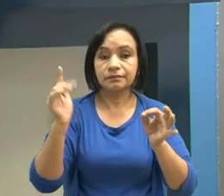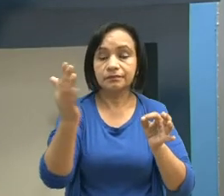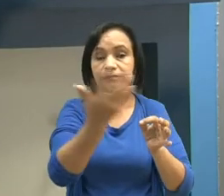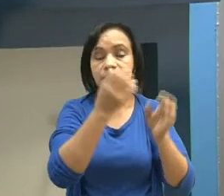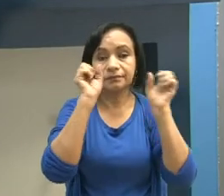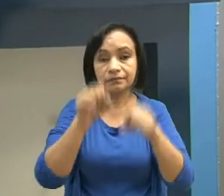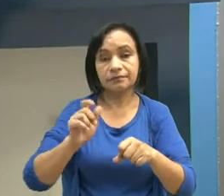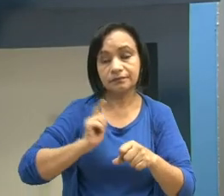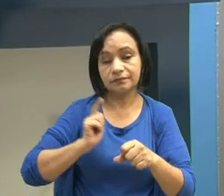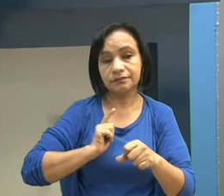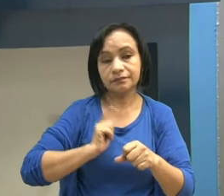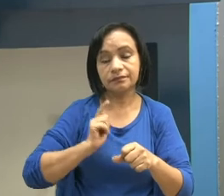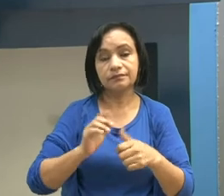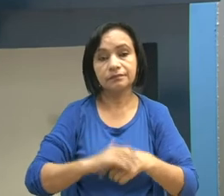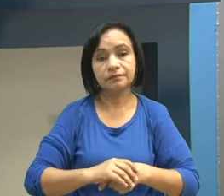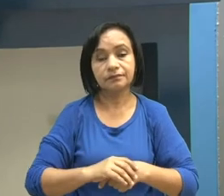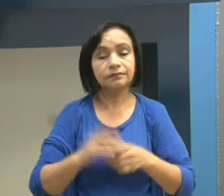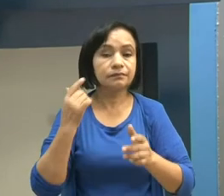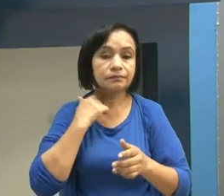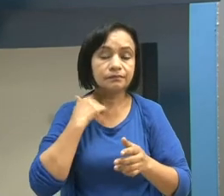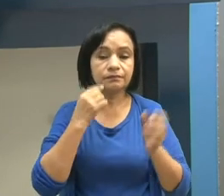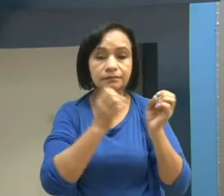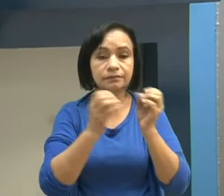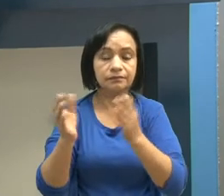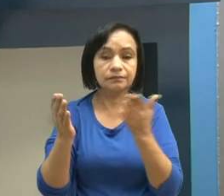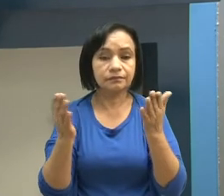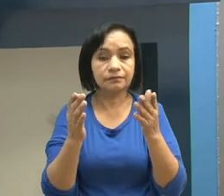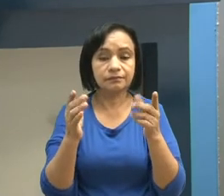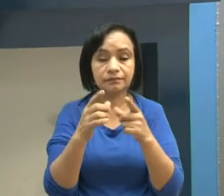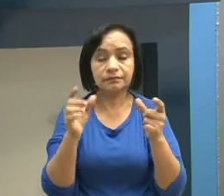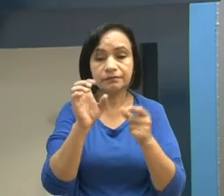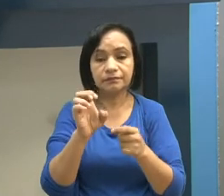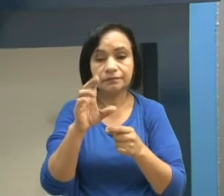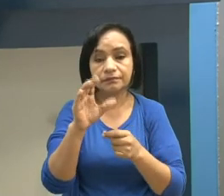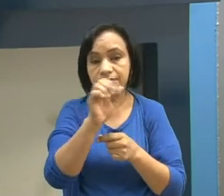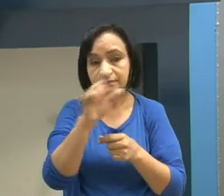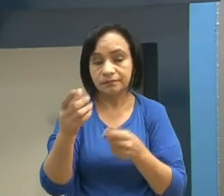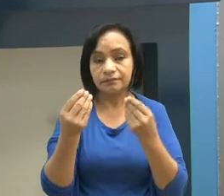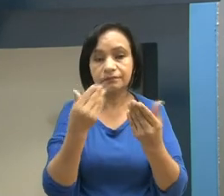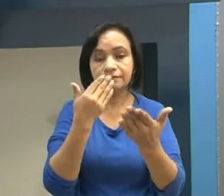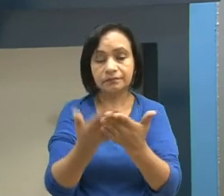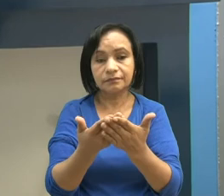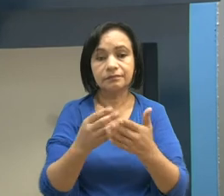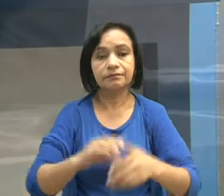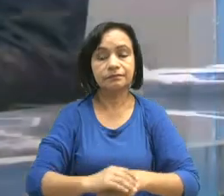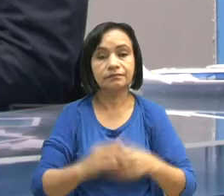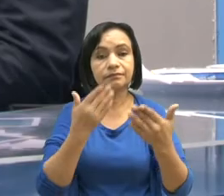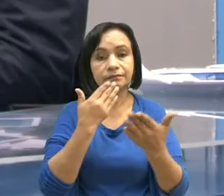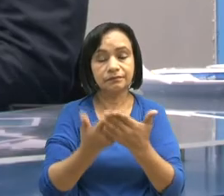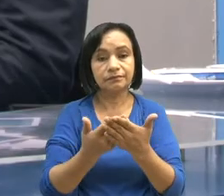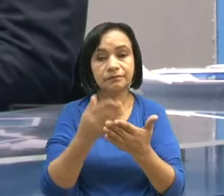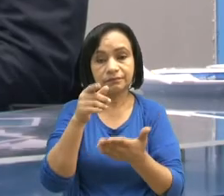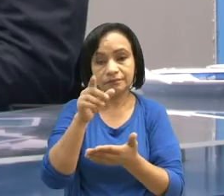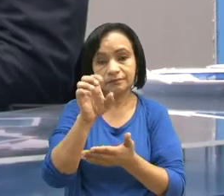nos pongamos al día y nos mantengamos siempre en orden con las facturas, especialmente con Enacal ahí, ¿no? Muchísimas gracias, compañero. Gracias, Helmer,